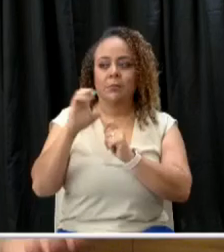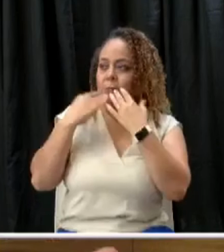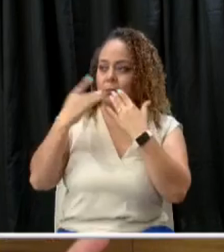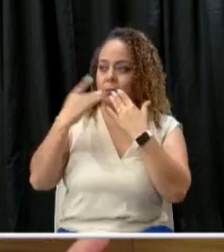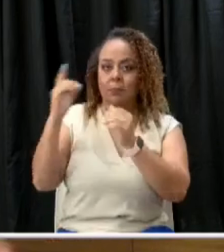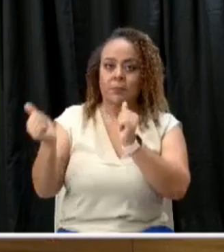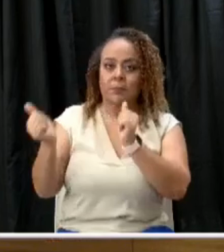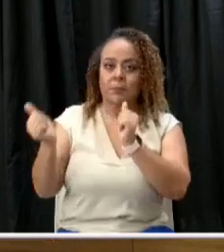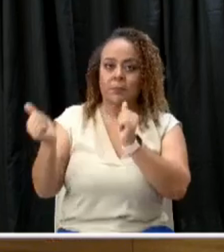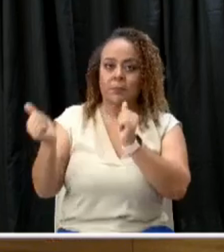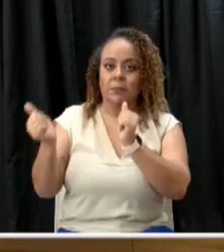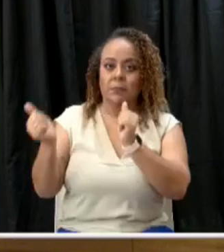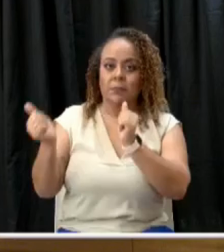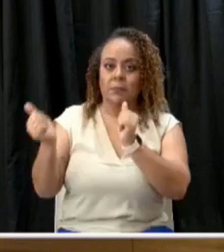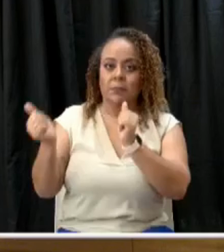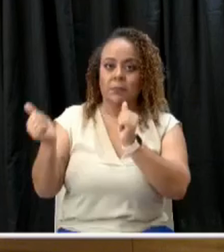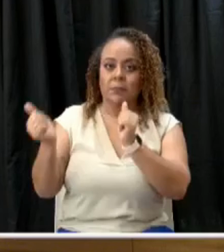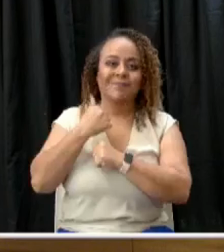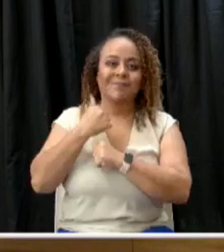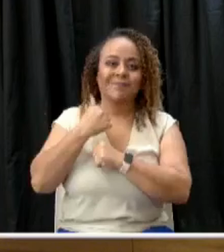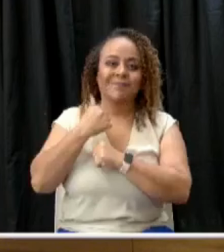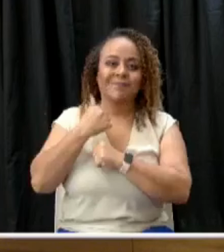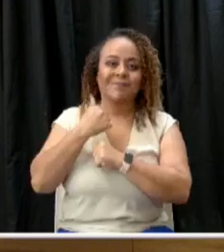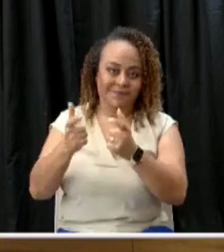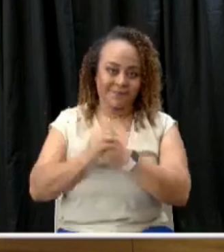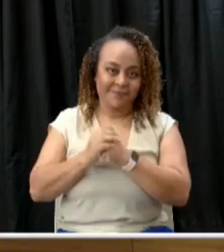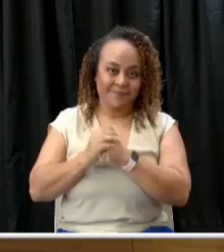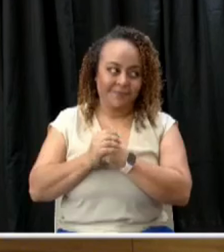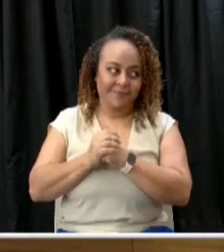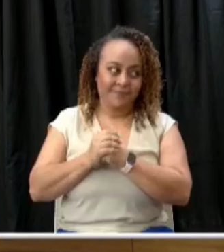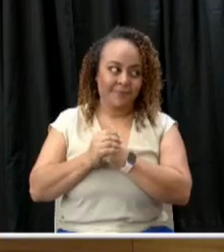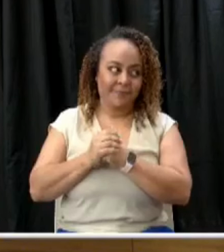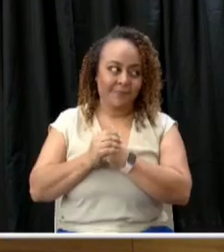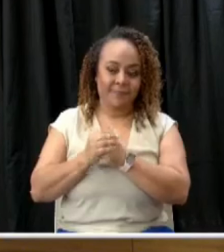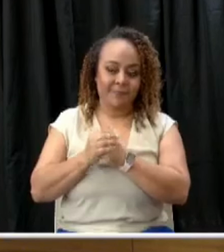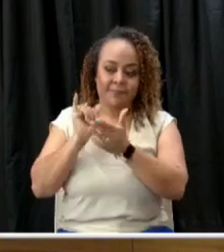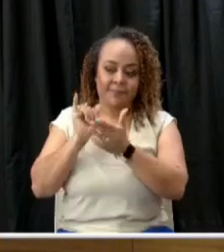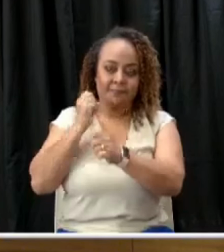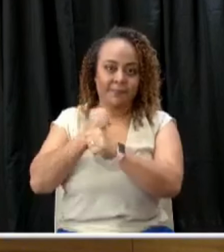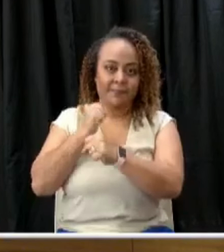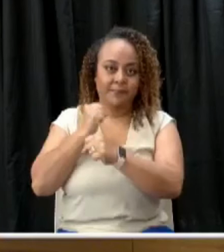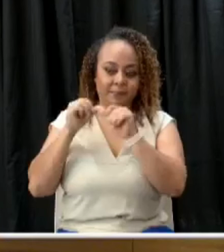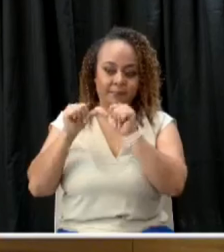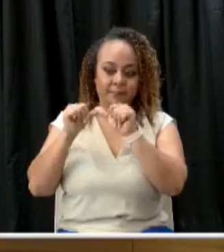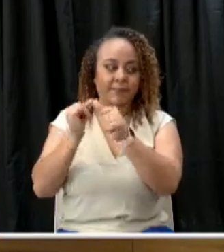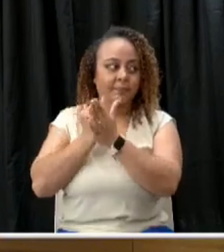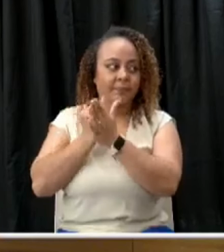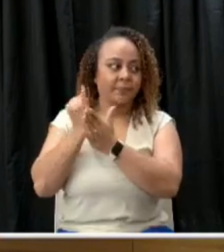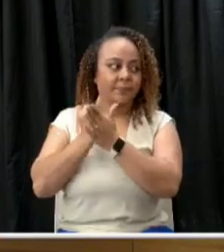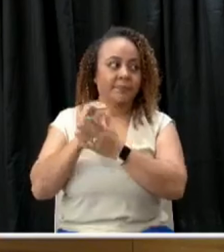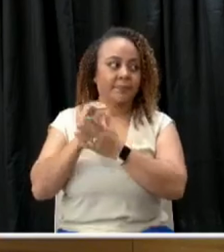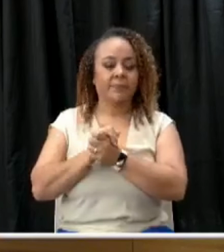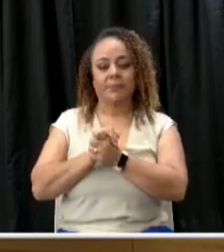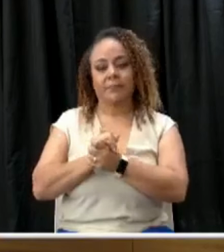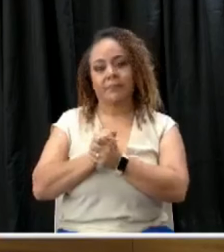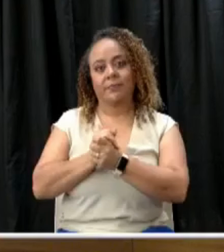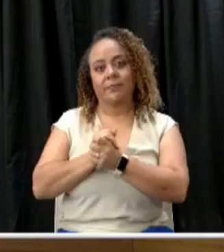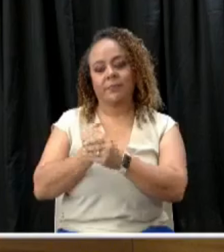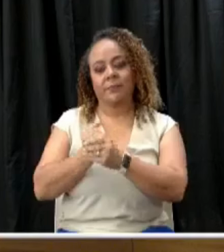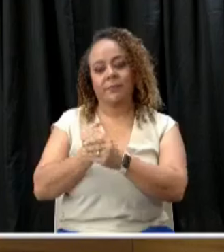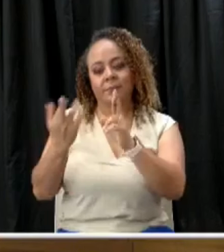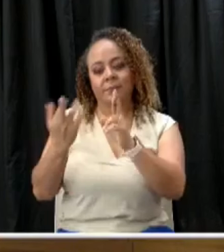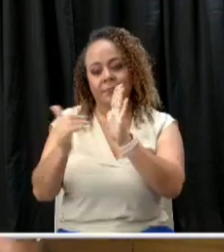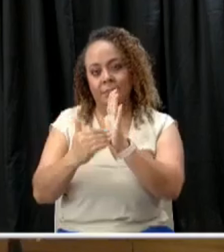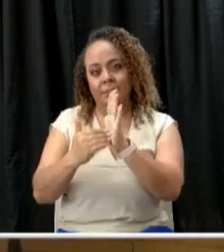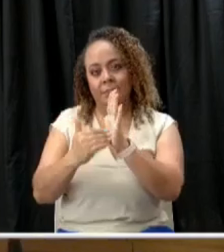por acompañarnos. Muchísimas gracias a usted. Desearte la mejor de las suertes en esta tarea continua investigativa. Gracias. ¿Verdad? Esperando